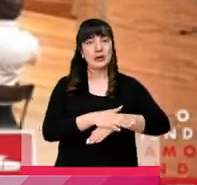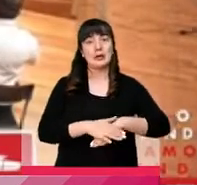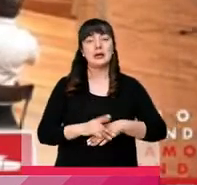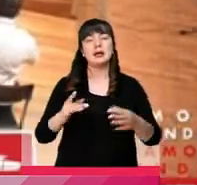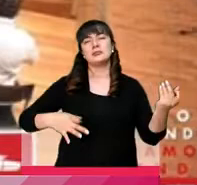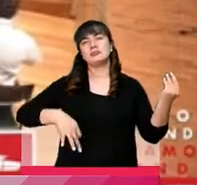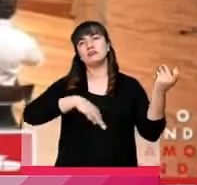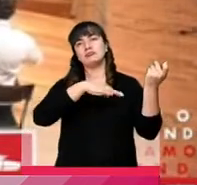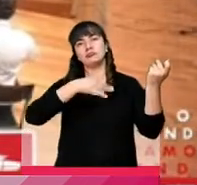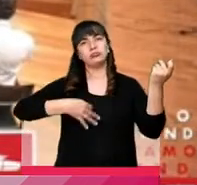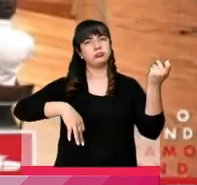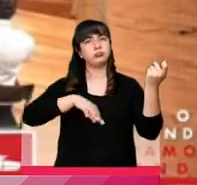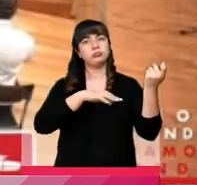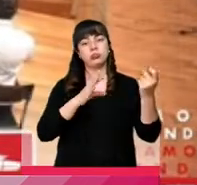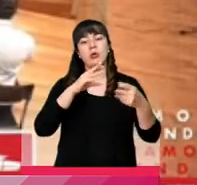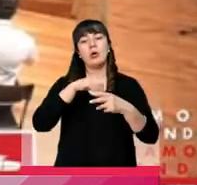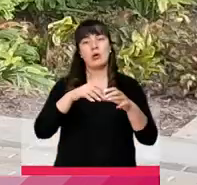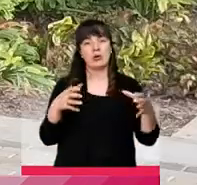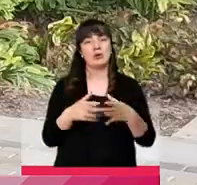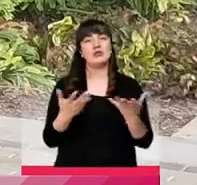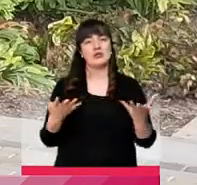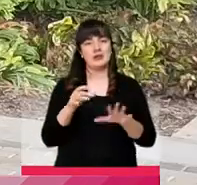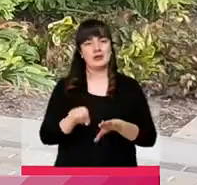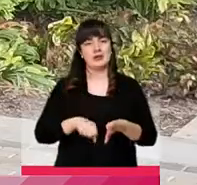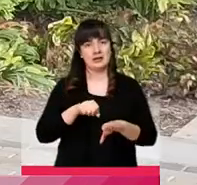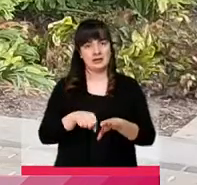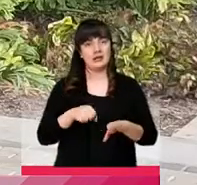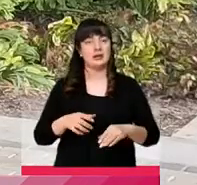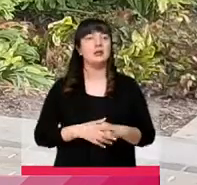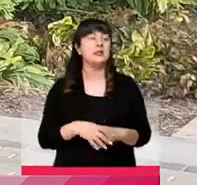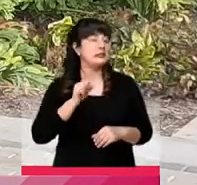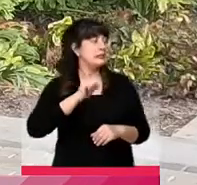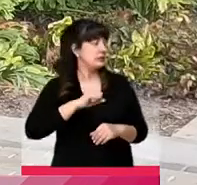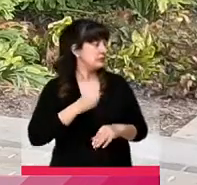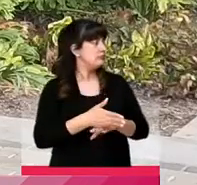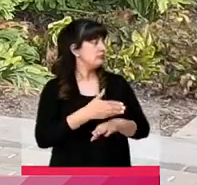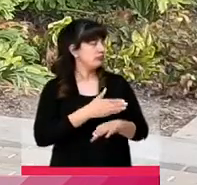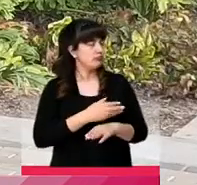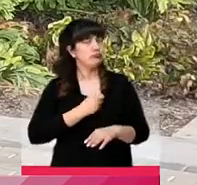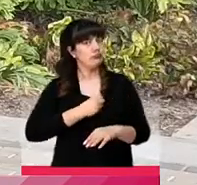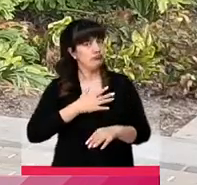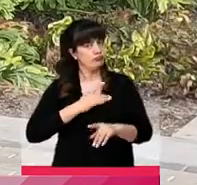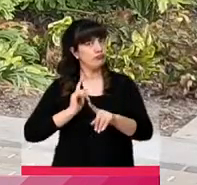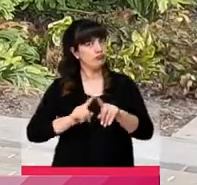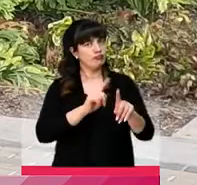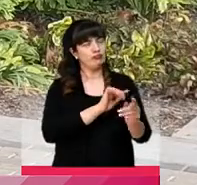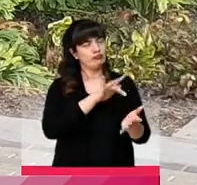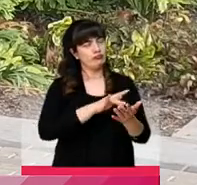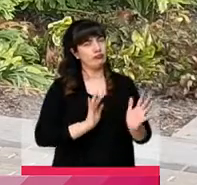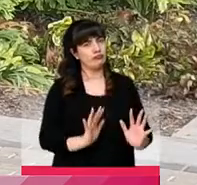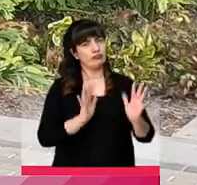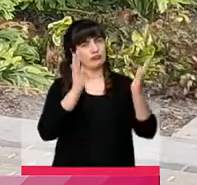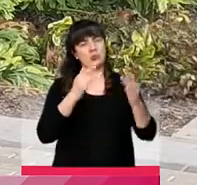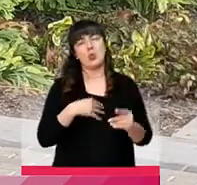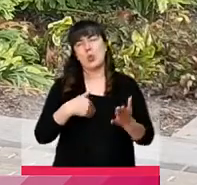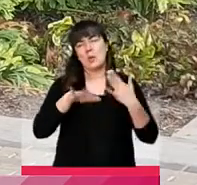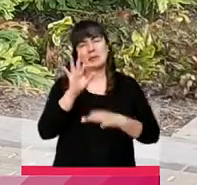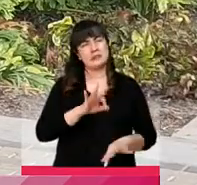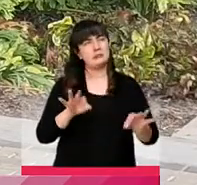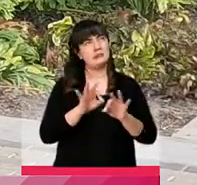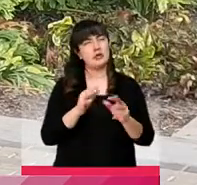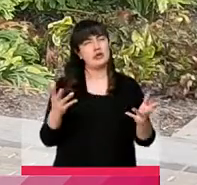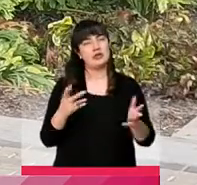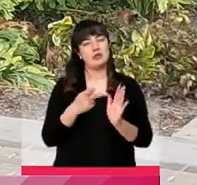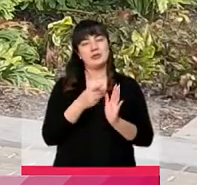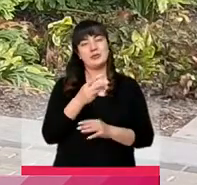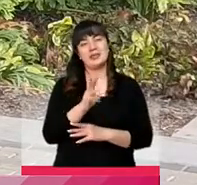de la Orquesta Sinfónica de Cajicá. Bueno, sí, he tenido la oportunidad de participar en varios festivales. Uno de los más destacados fue en el